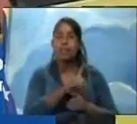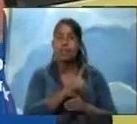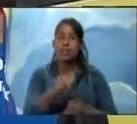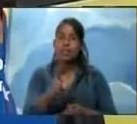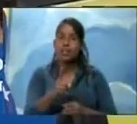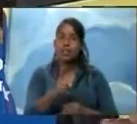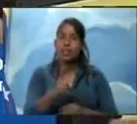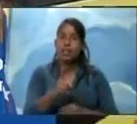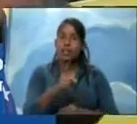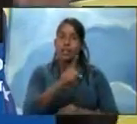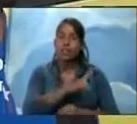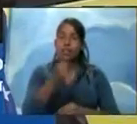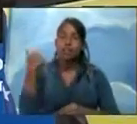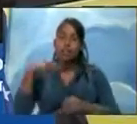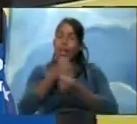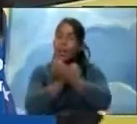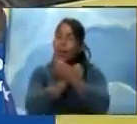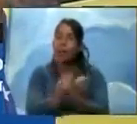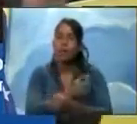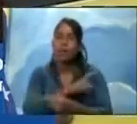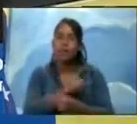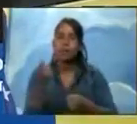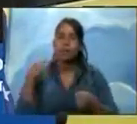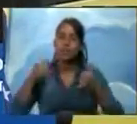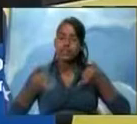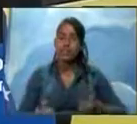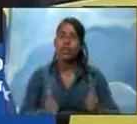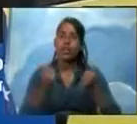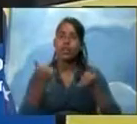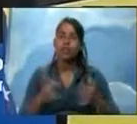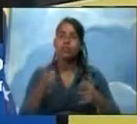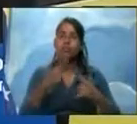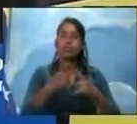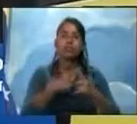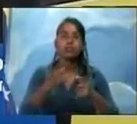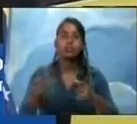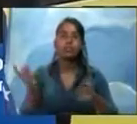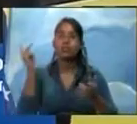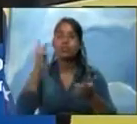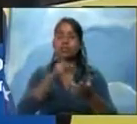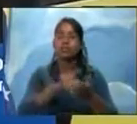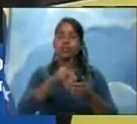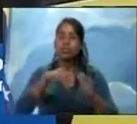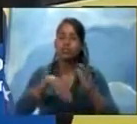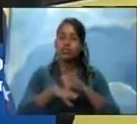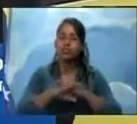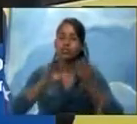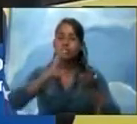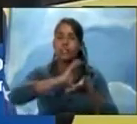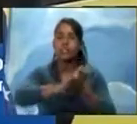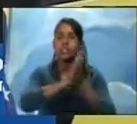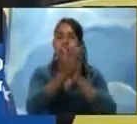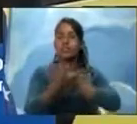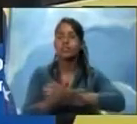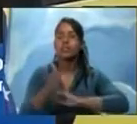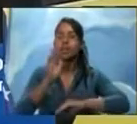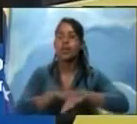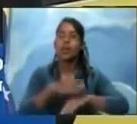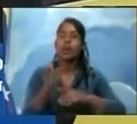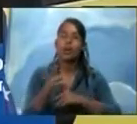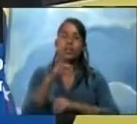de tener amor, de tener hijos, pero de repente se van al suelo porque